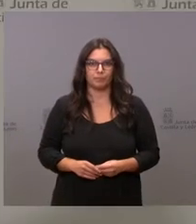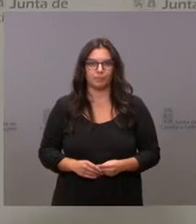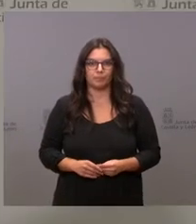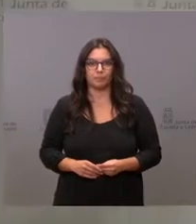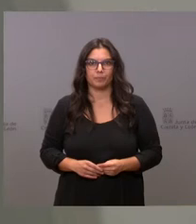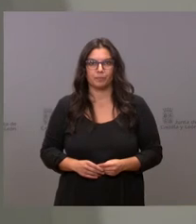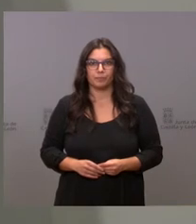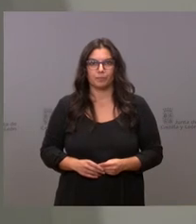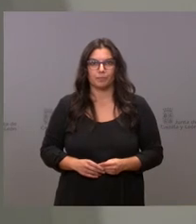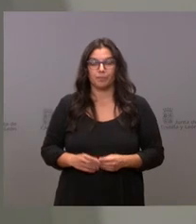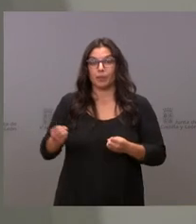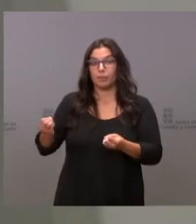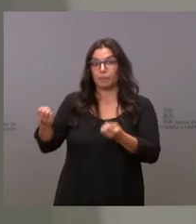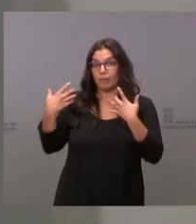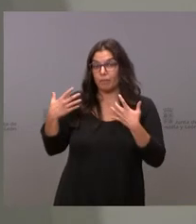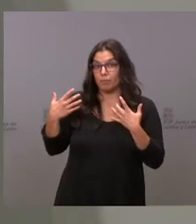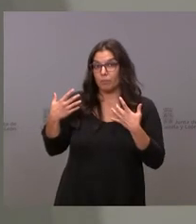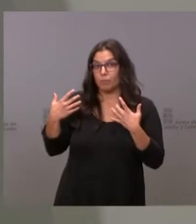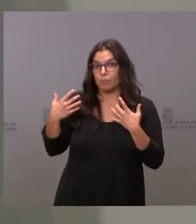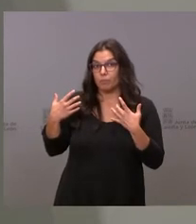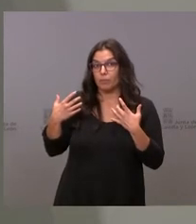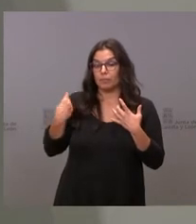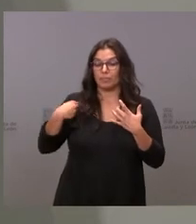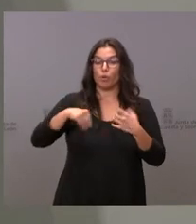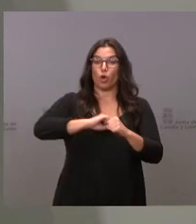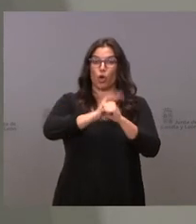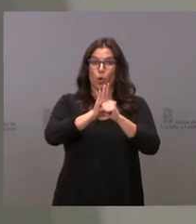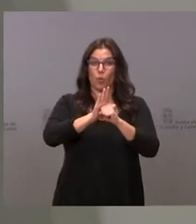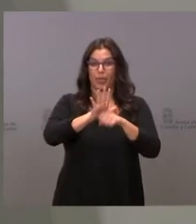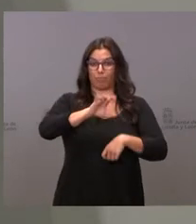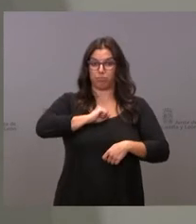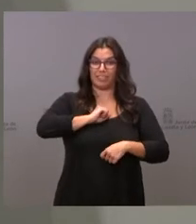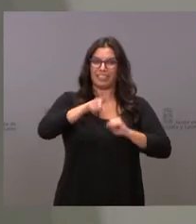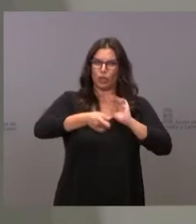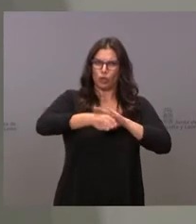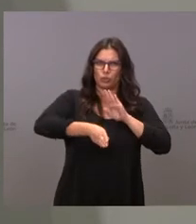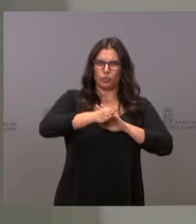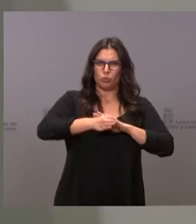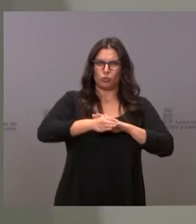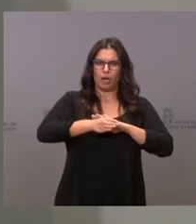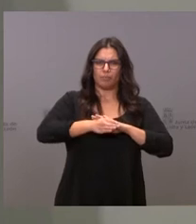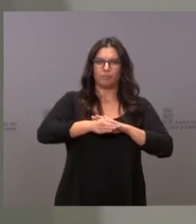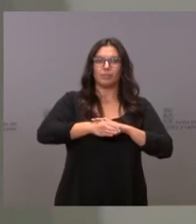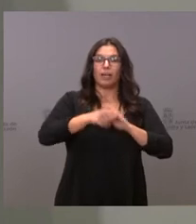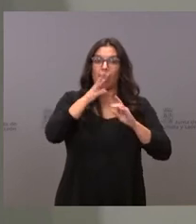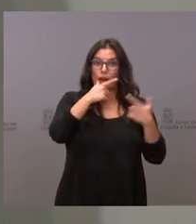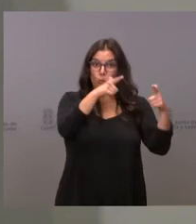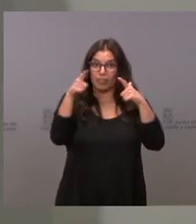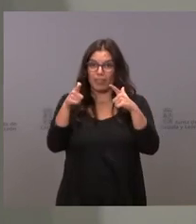Me informan que el COVID persistente está trabajándose en todas las provincias en este